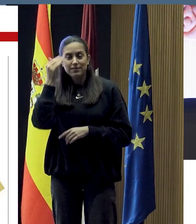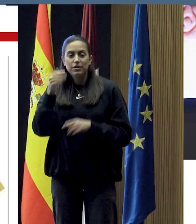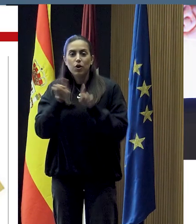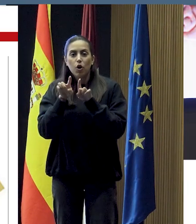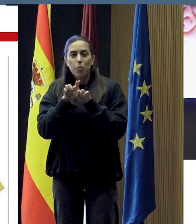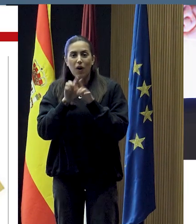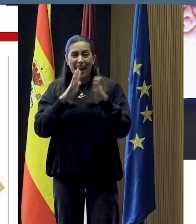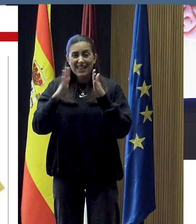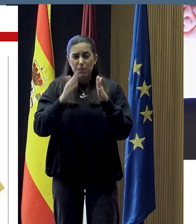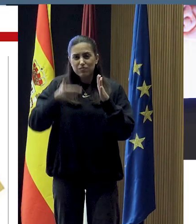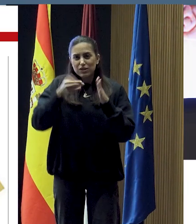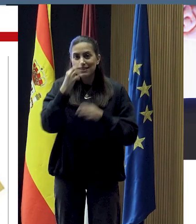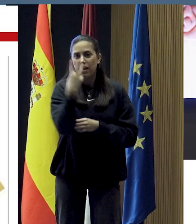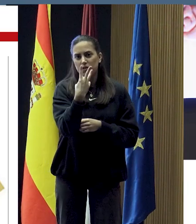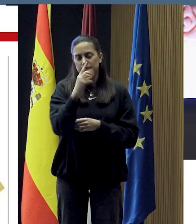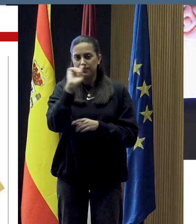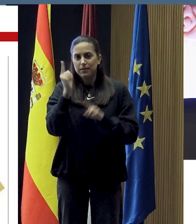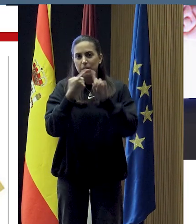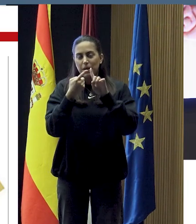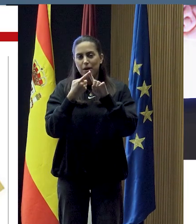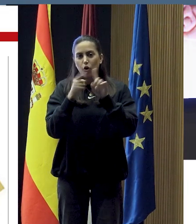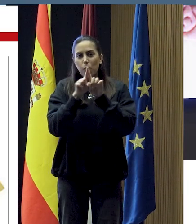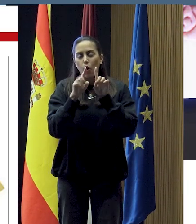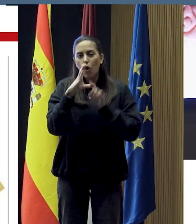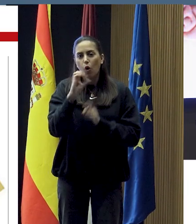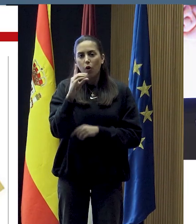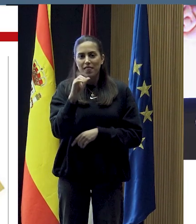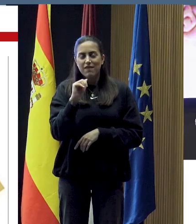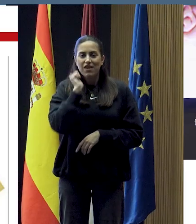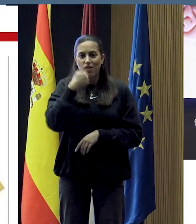tenía tres etapas importantes. La primera de ellas, la codificación,